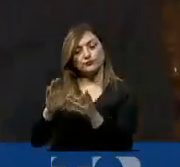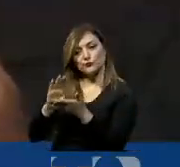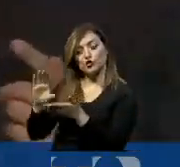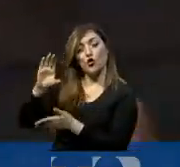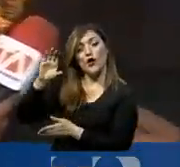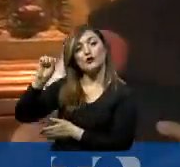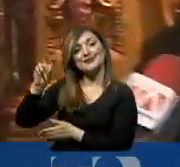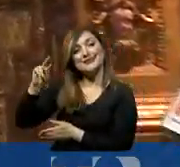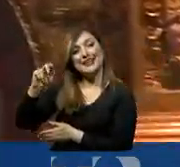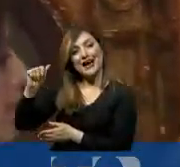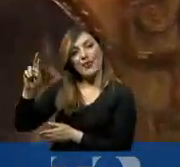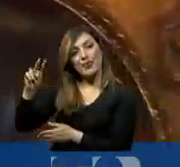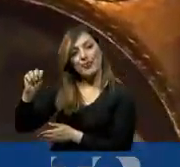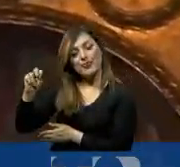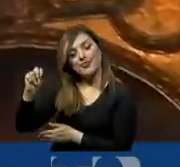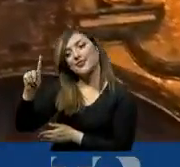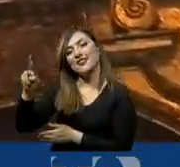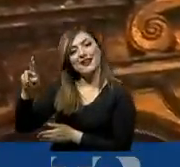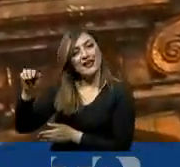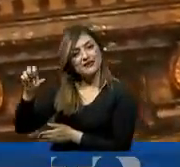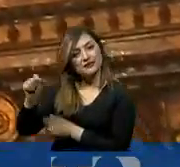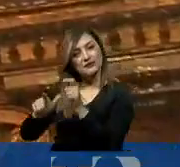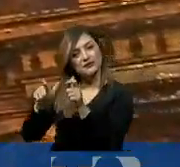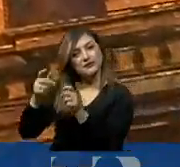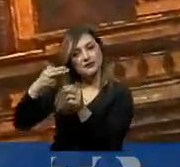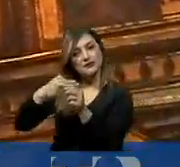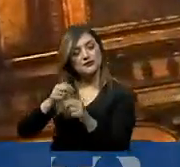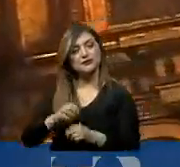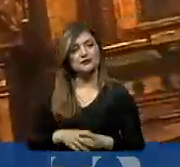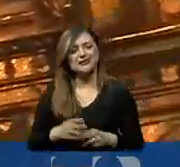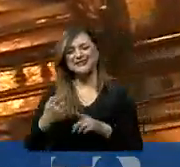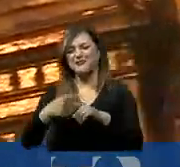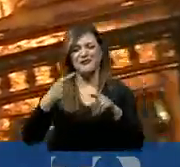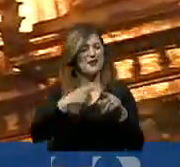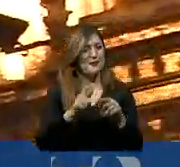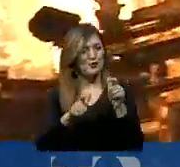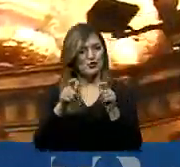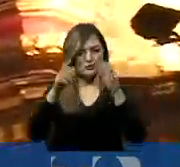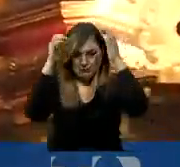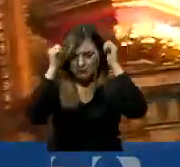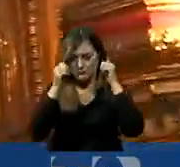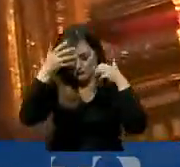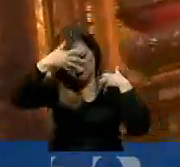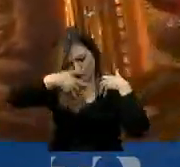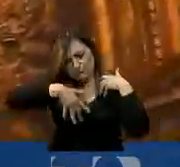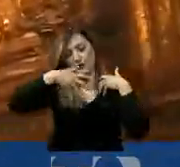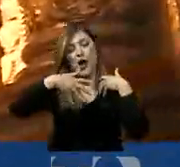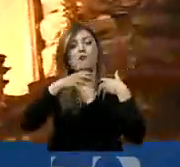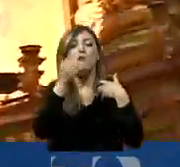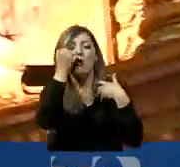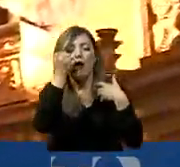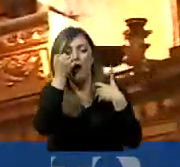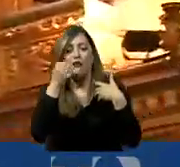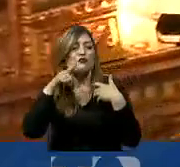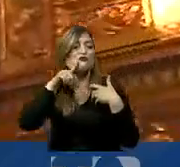San Andrés, donde ahí todos los que van a participar en la procesión, que serían Verónicas, Cucuruchos, Mujeres de Jerusalén, también